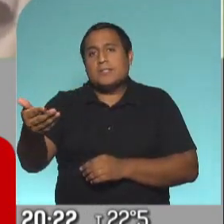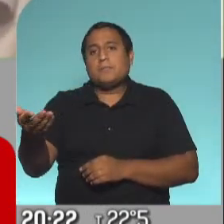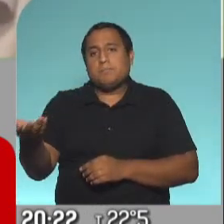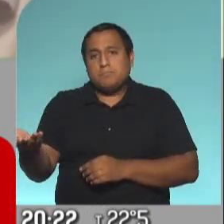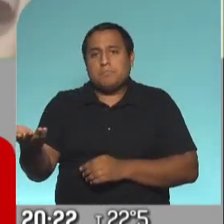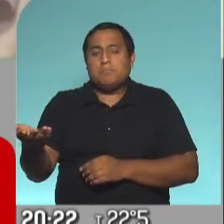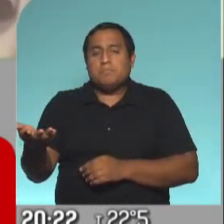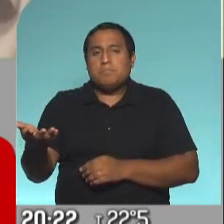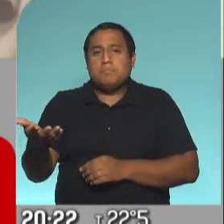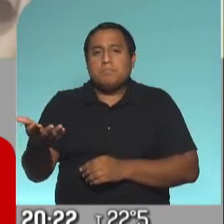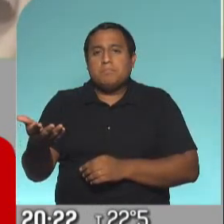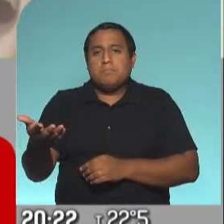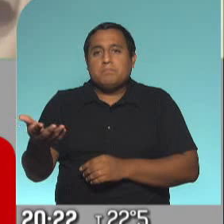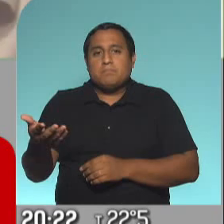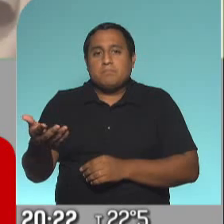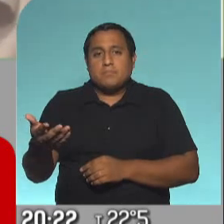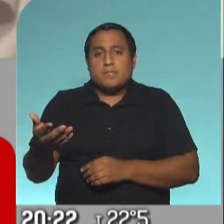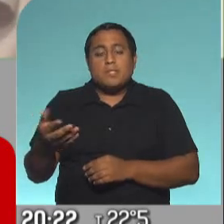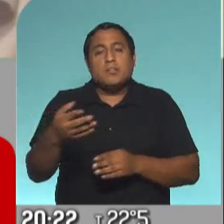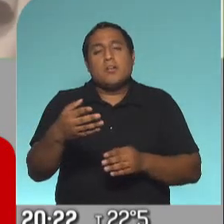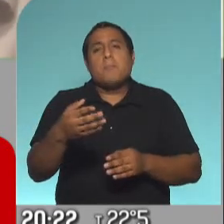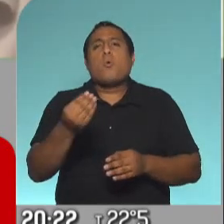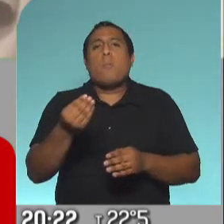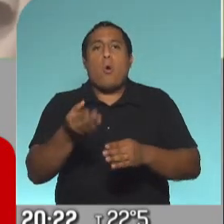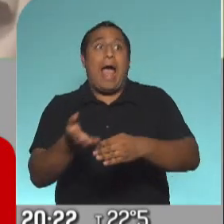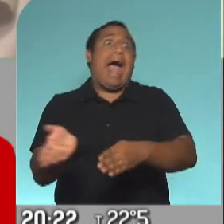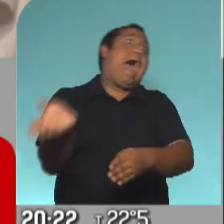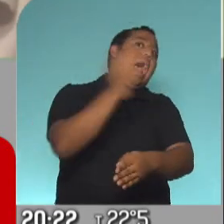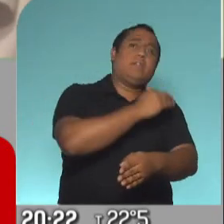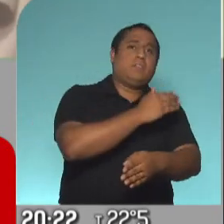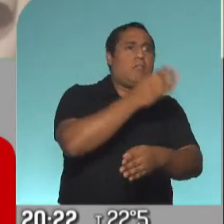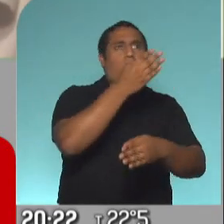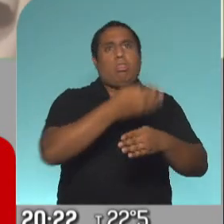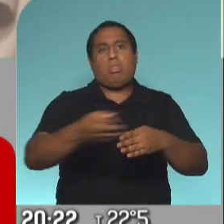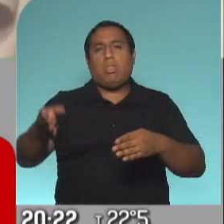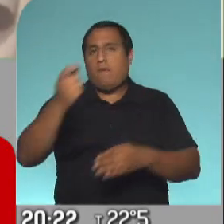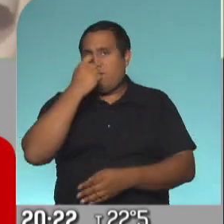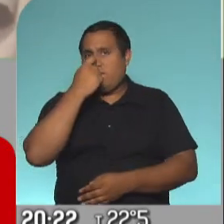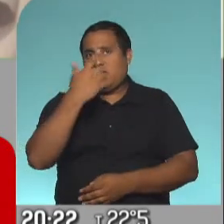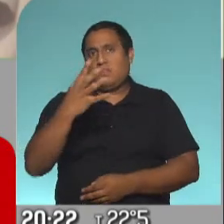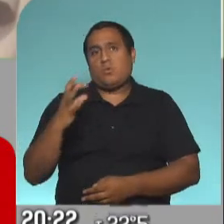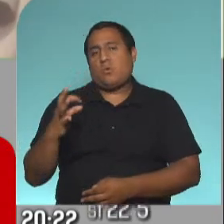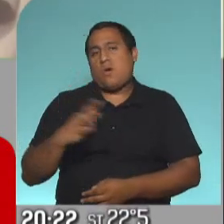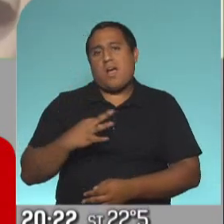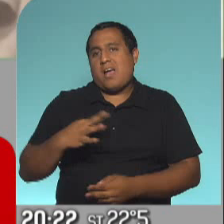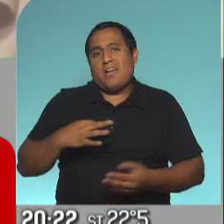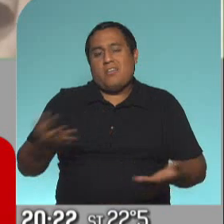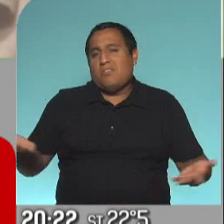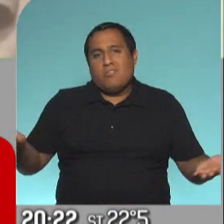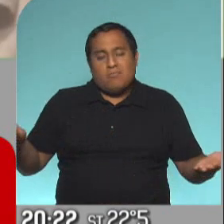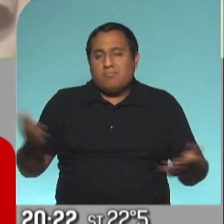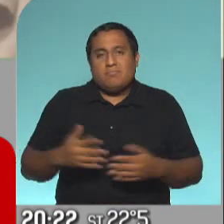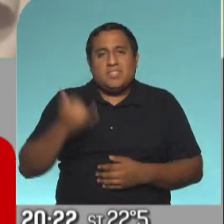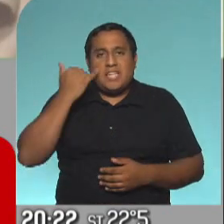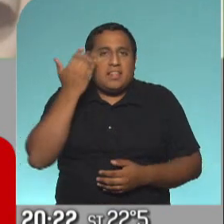Lamentablemente, 25 años después de los hechos, ¿no? Que es un tiempo descomunal para una causa